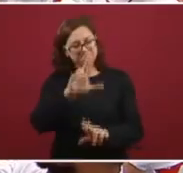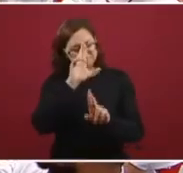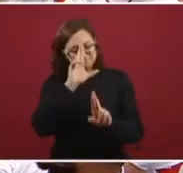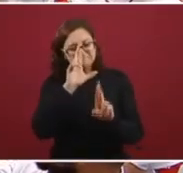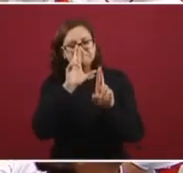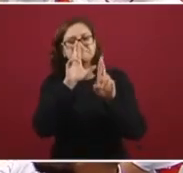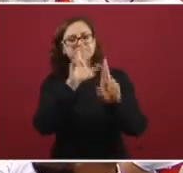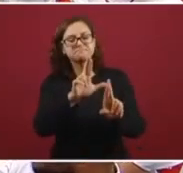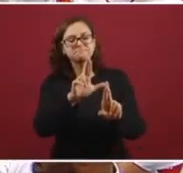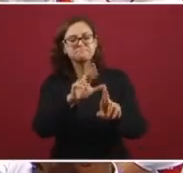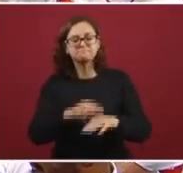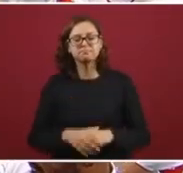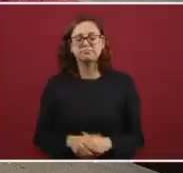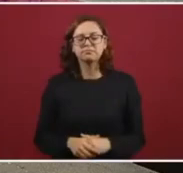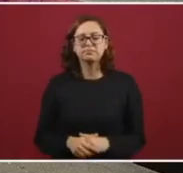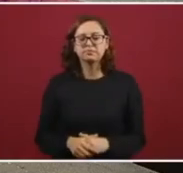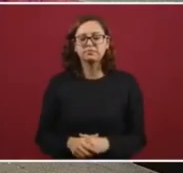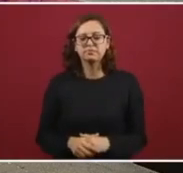Nuestra nación